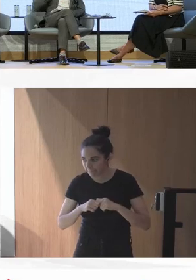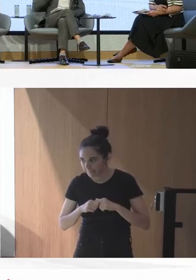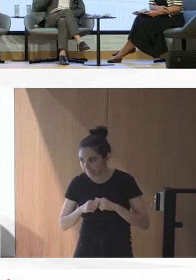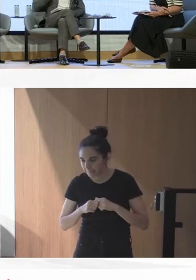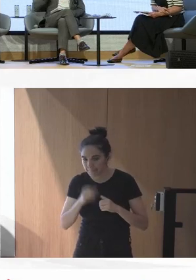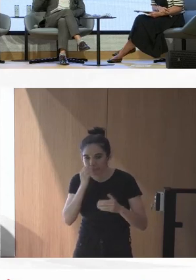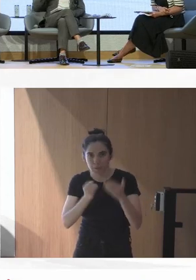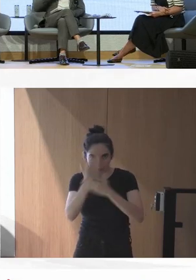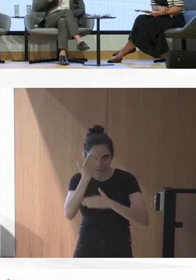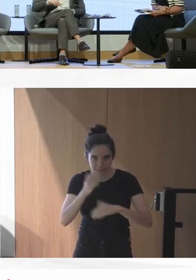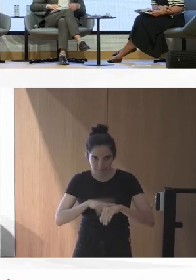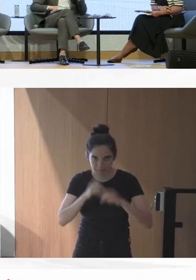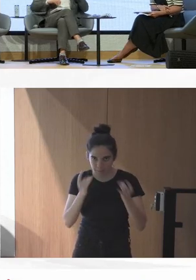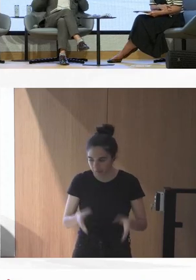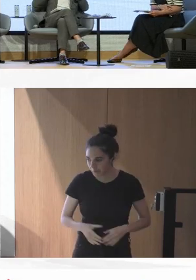Buenos días.